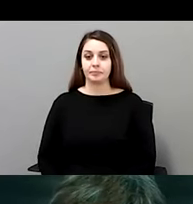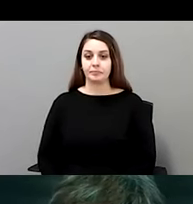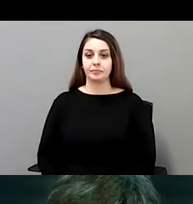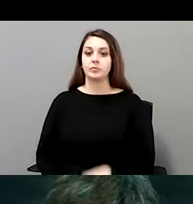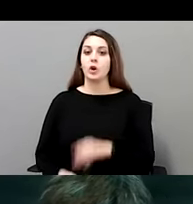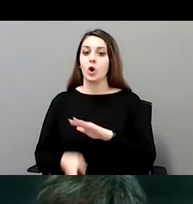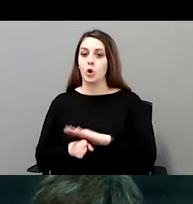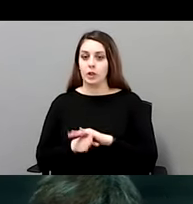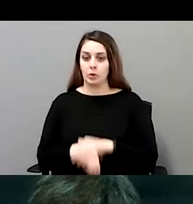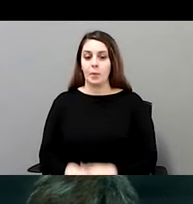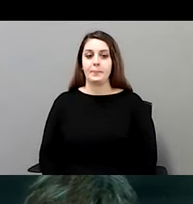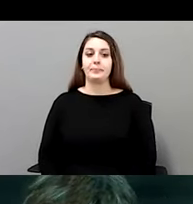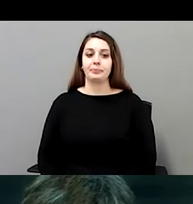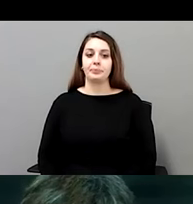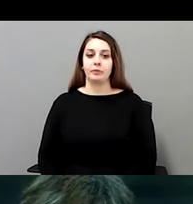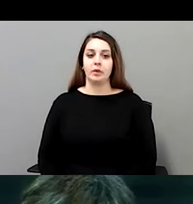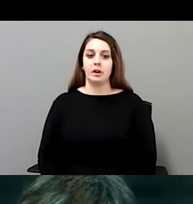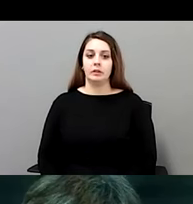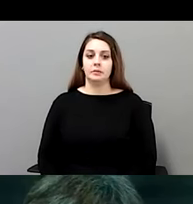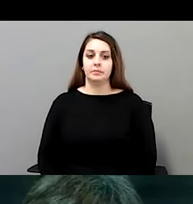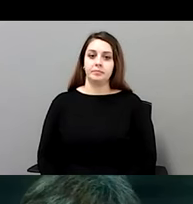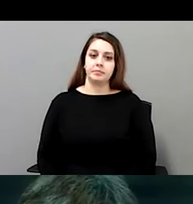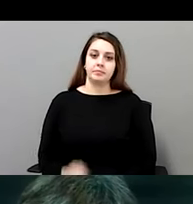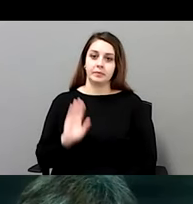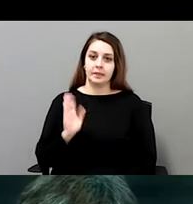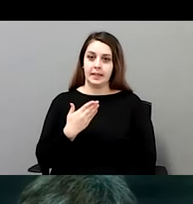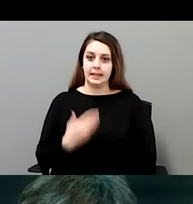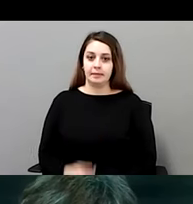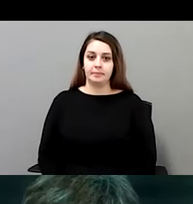Continúo. La siguiente.